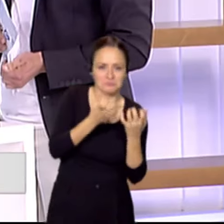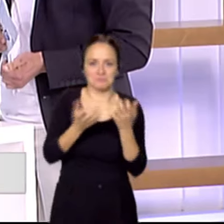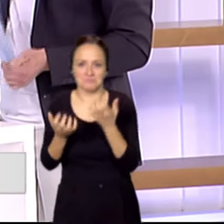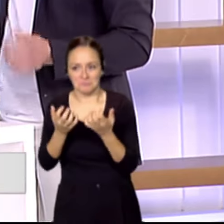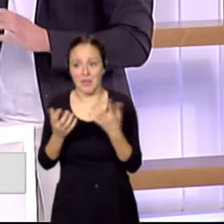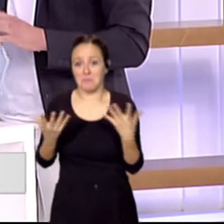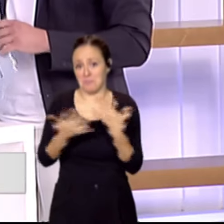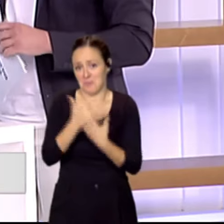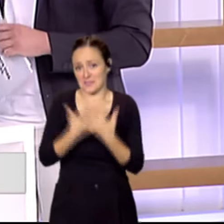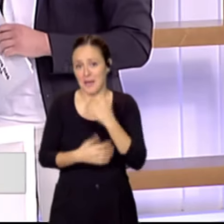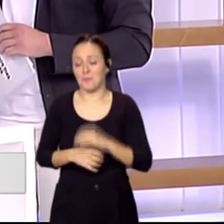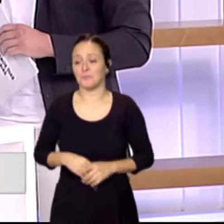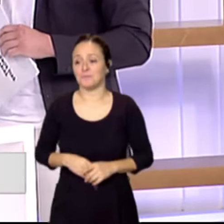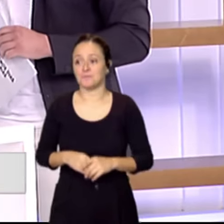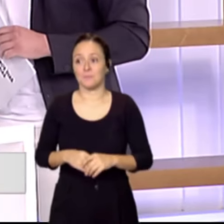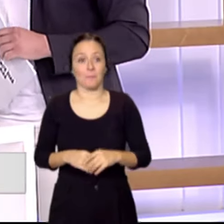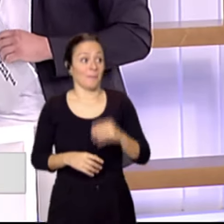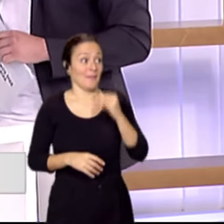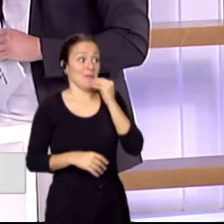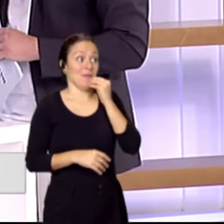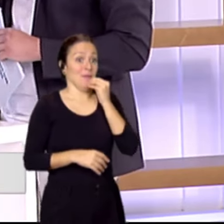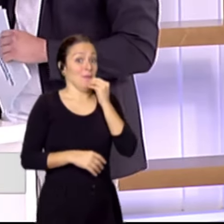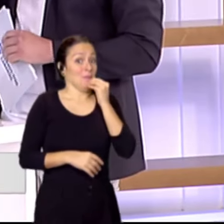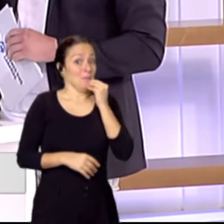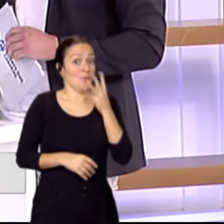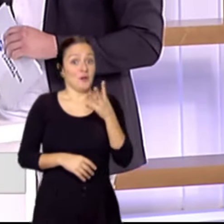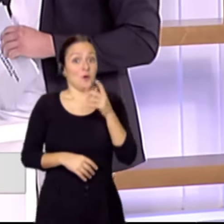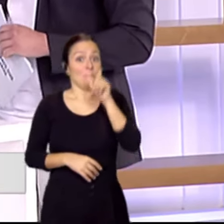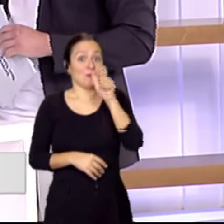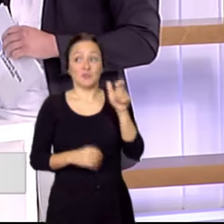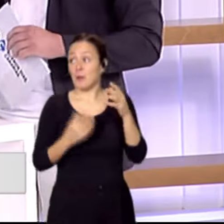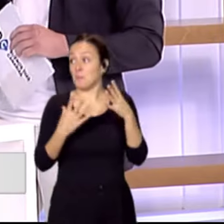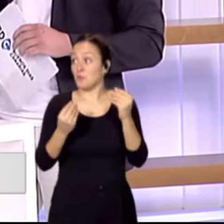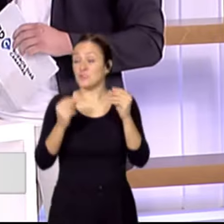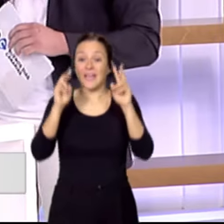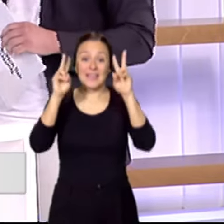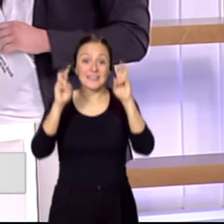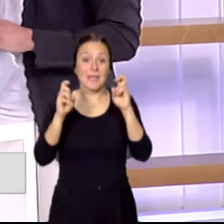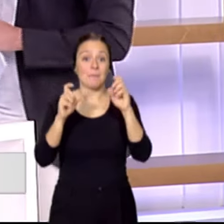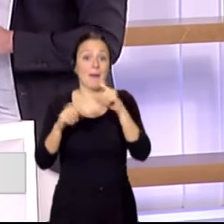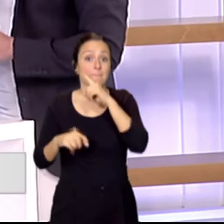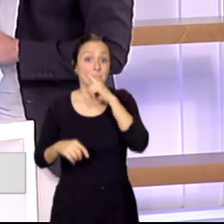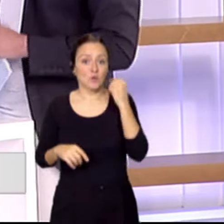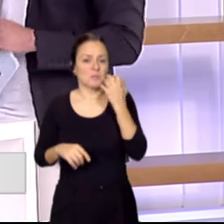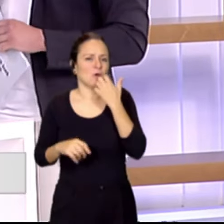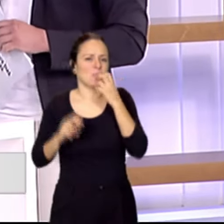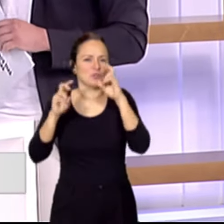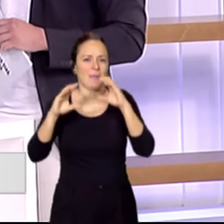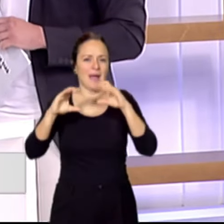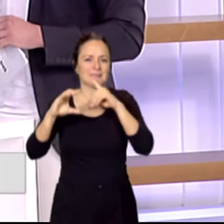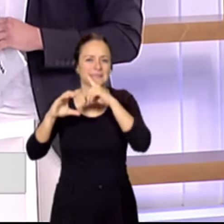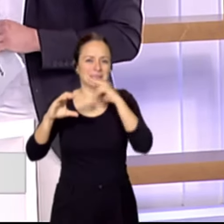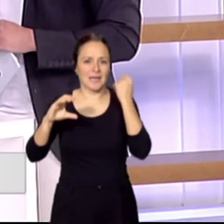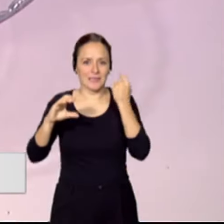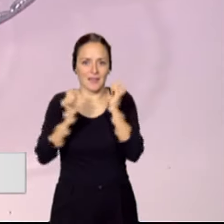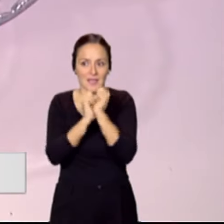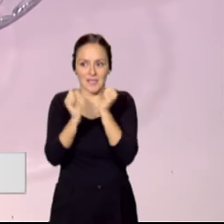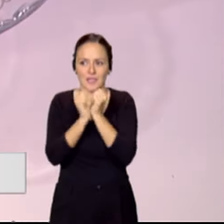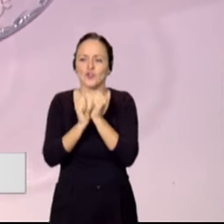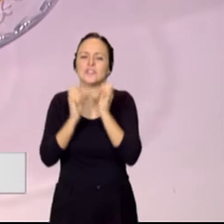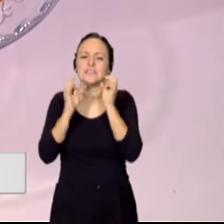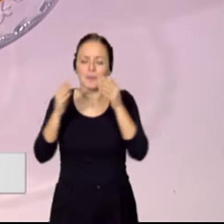tarta bueno Eh hay mucha gente que cuando habla de postres por ejemplo de la tarta de queso siempre eh pone mucho el foco en